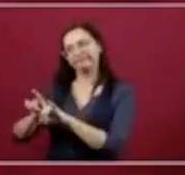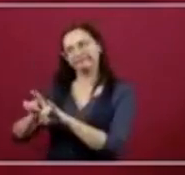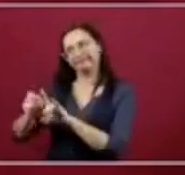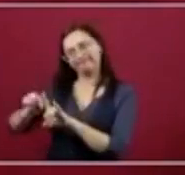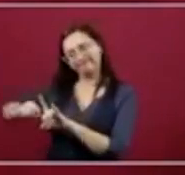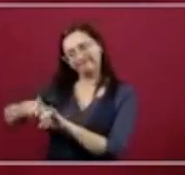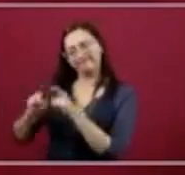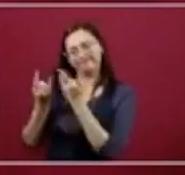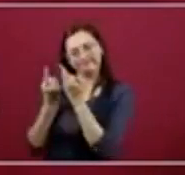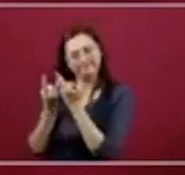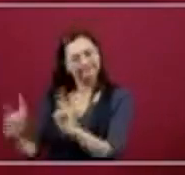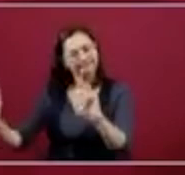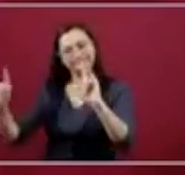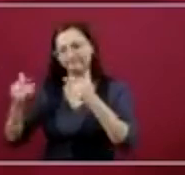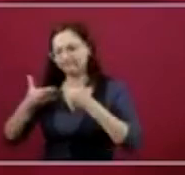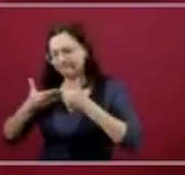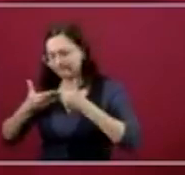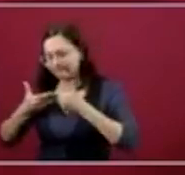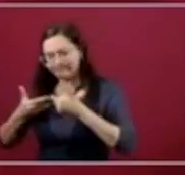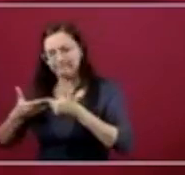público a partir